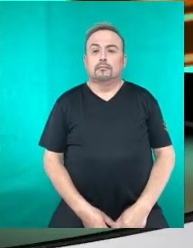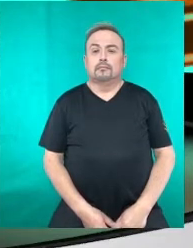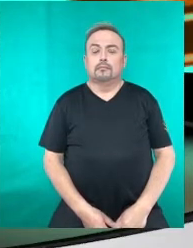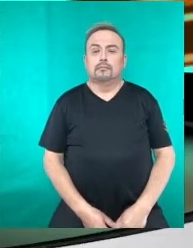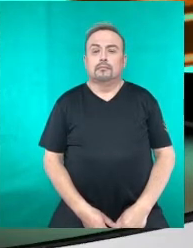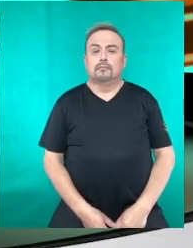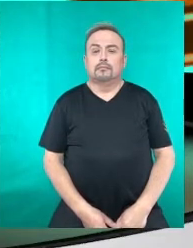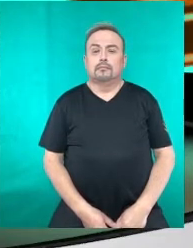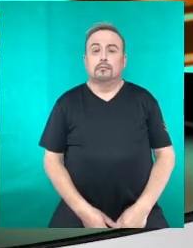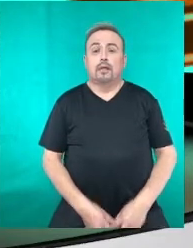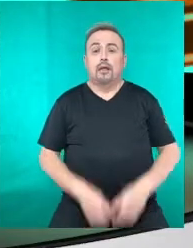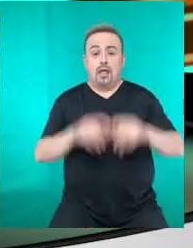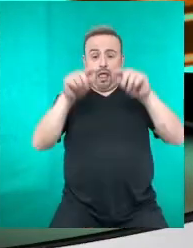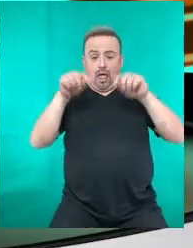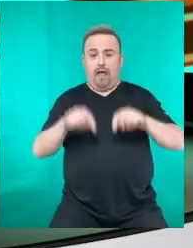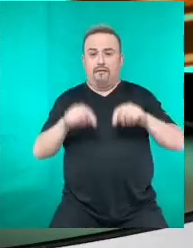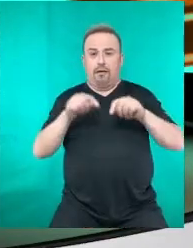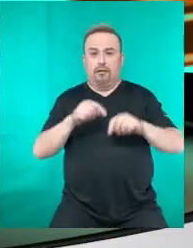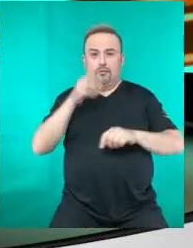Ahí está.